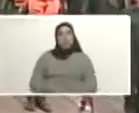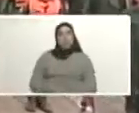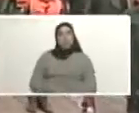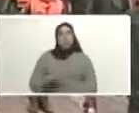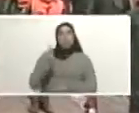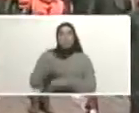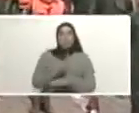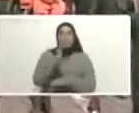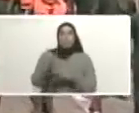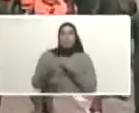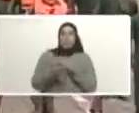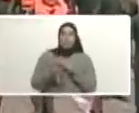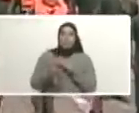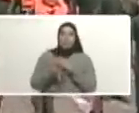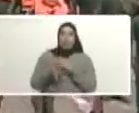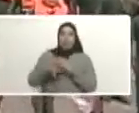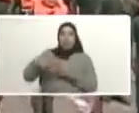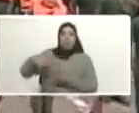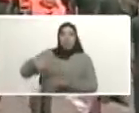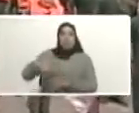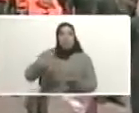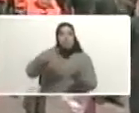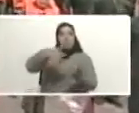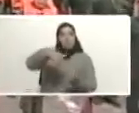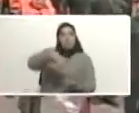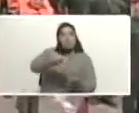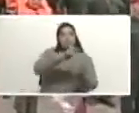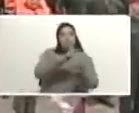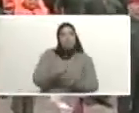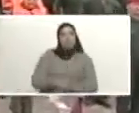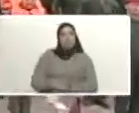utilizando la tecnología de los drones.